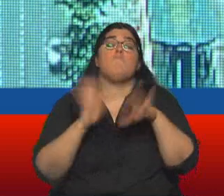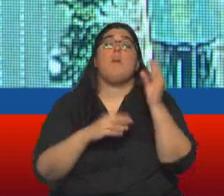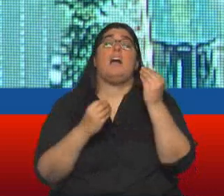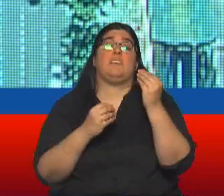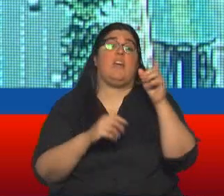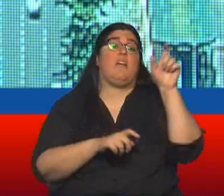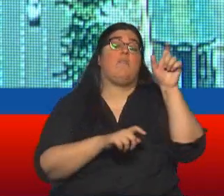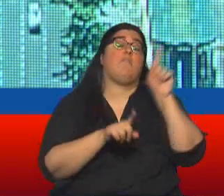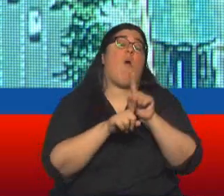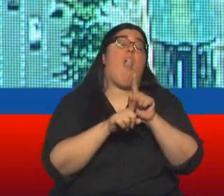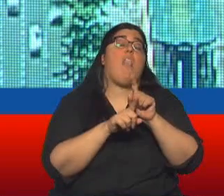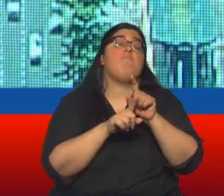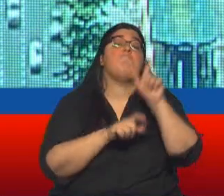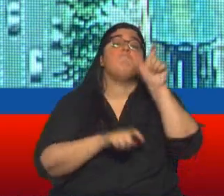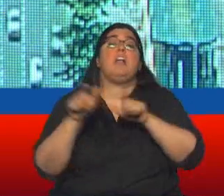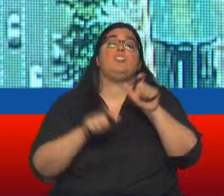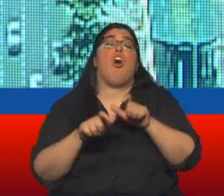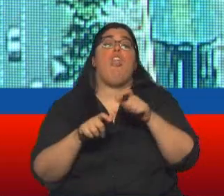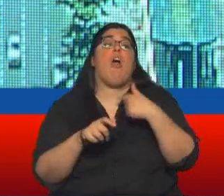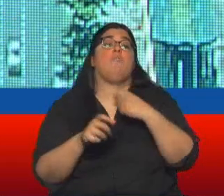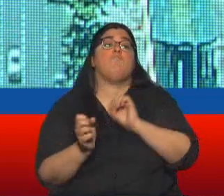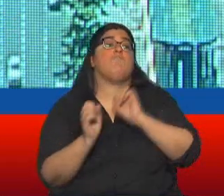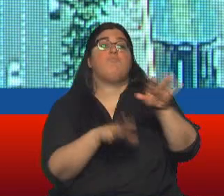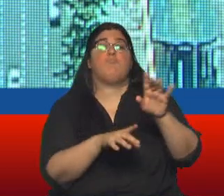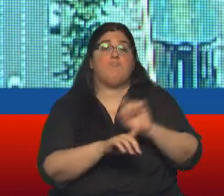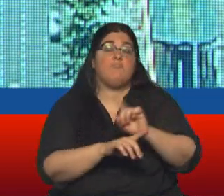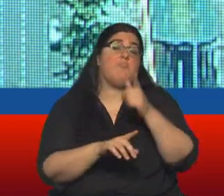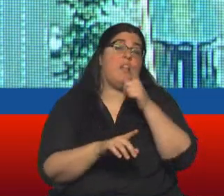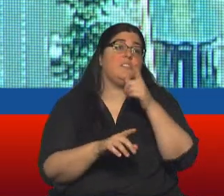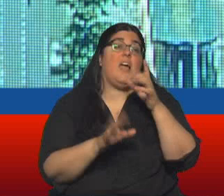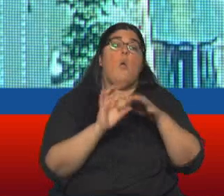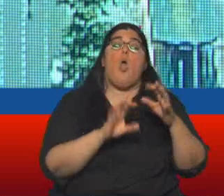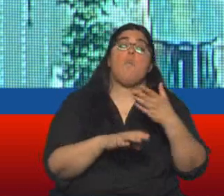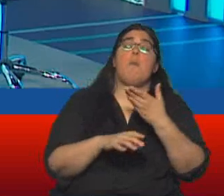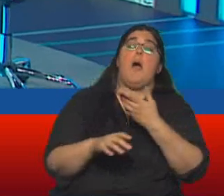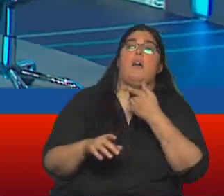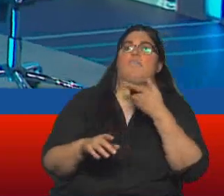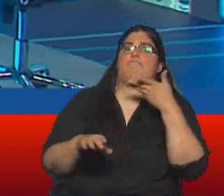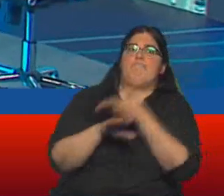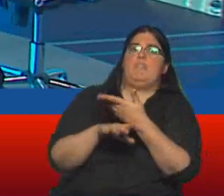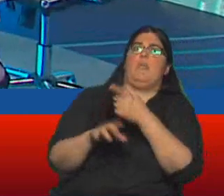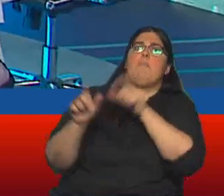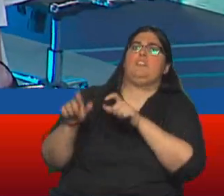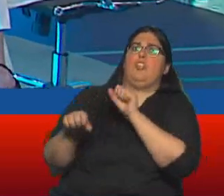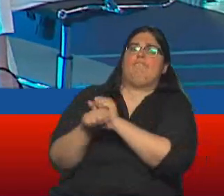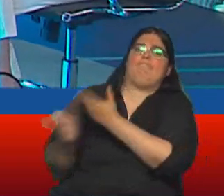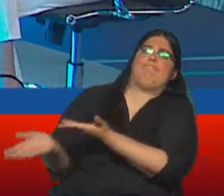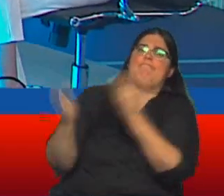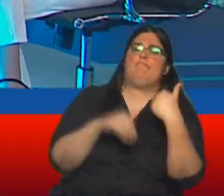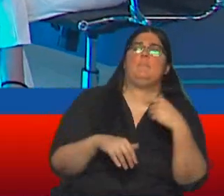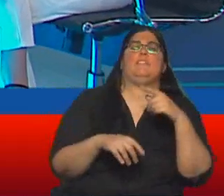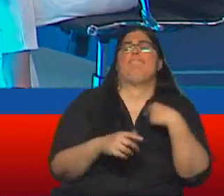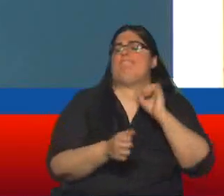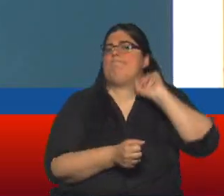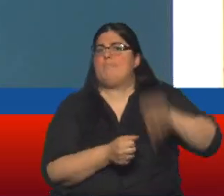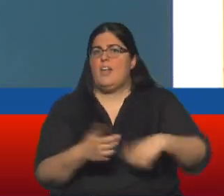que Polonia parece como que no responde a las lógicas también de Europa y entonces avanza. No aplica la política migratoria europea. Directamente con Desde